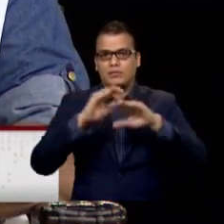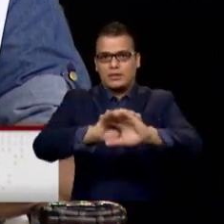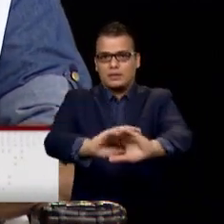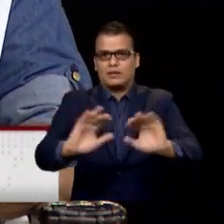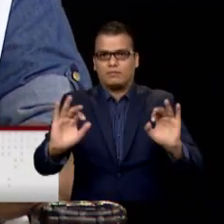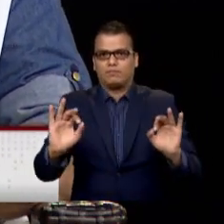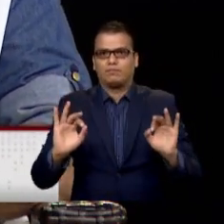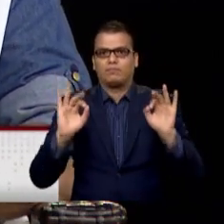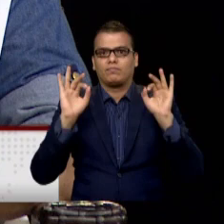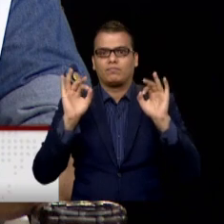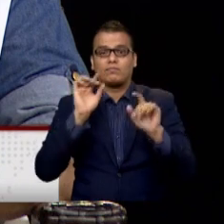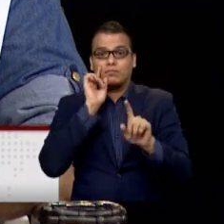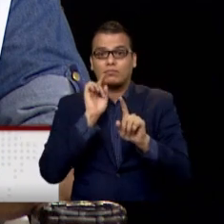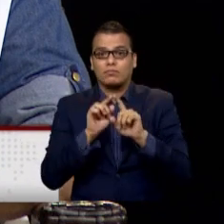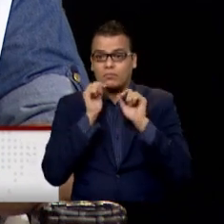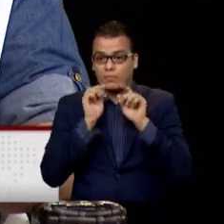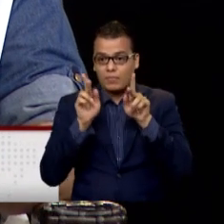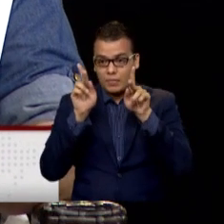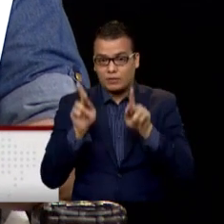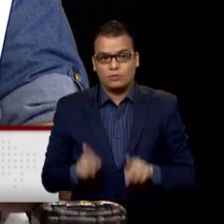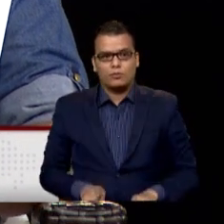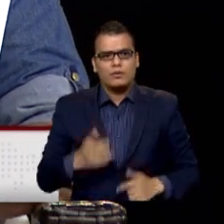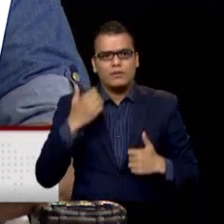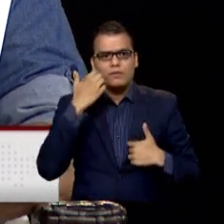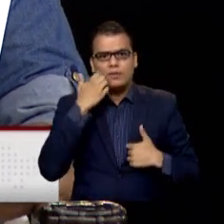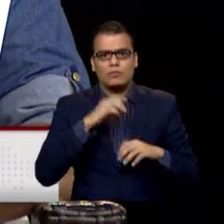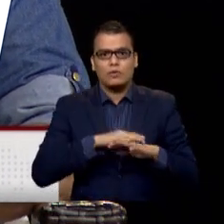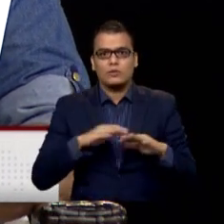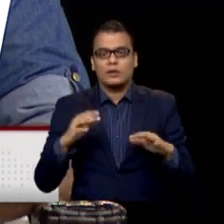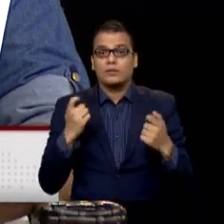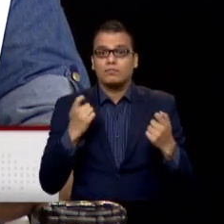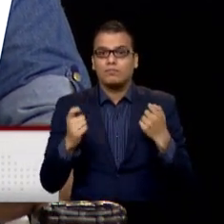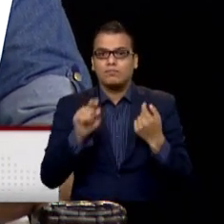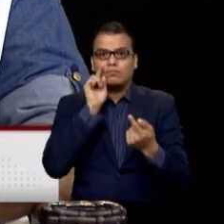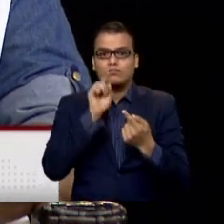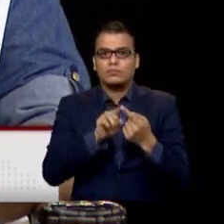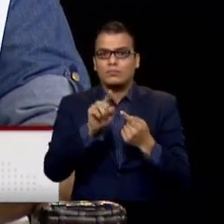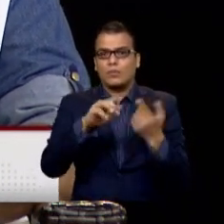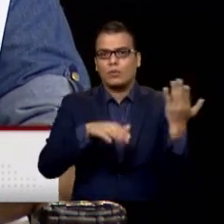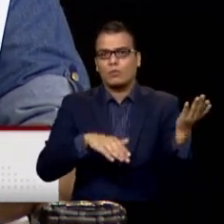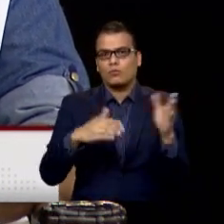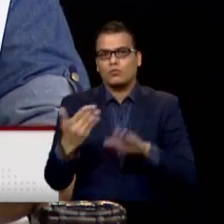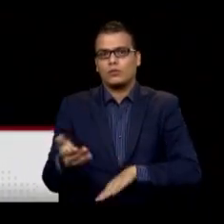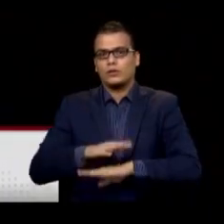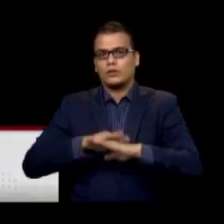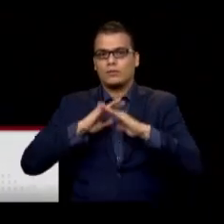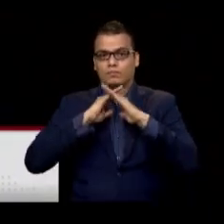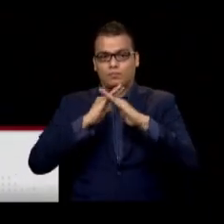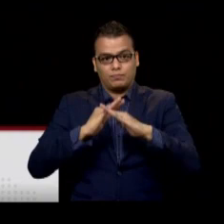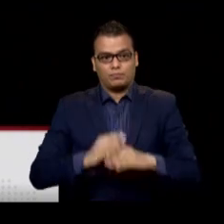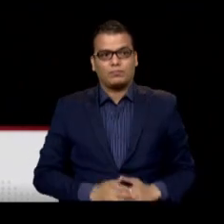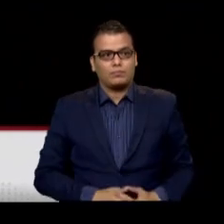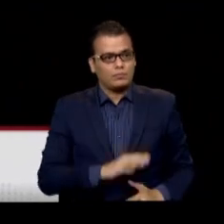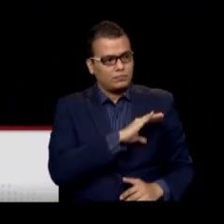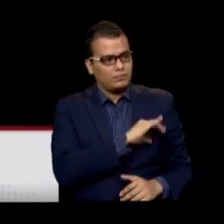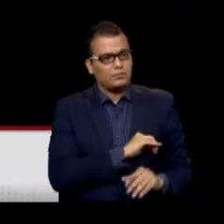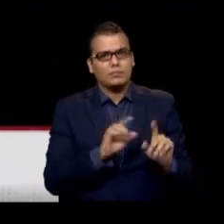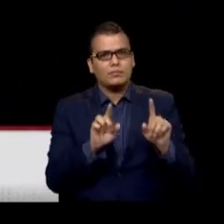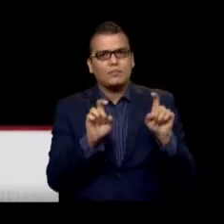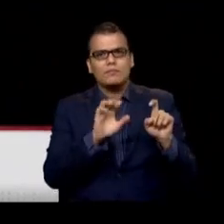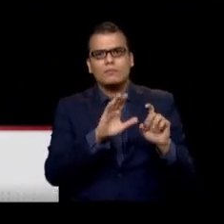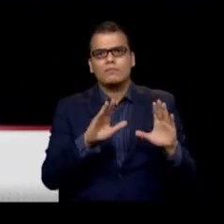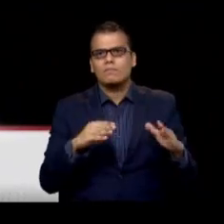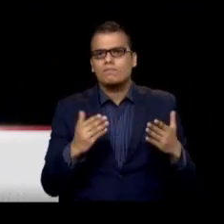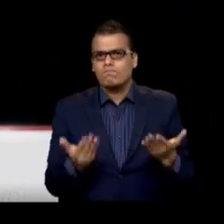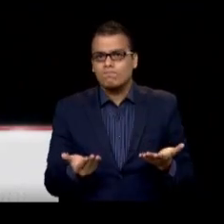captación oportuna de un paciente enfermo para evitar que ocurra un deceso. Doctora Miguel Hernández Torres, el tema de Cali, precisamente ha